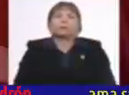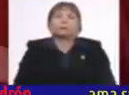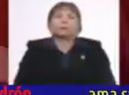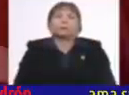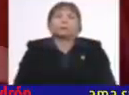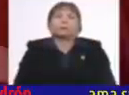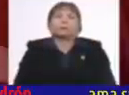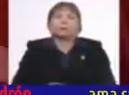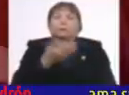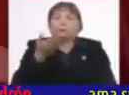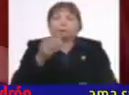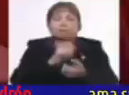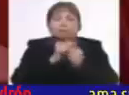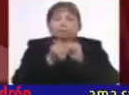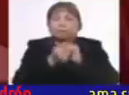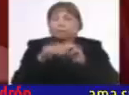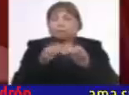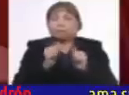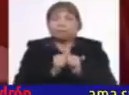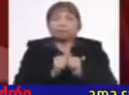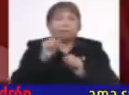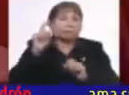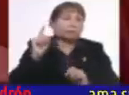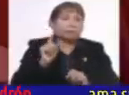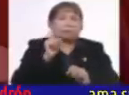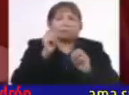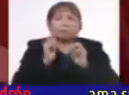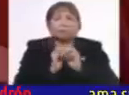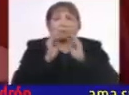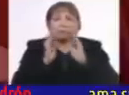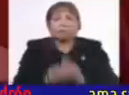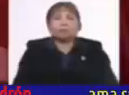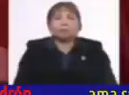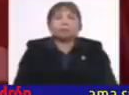los cambios se hicieron desde los primeros días